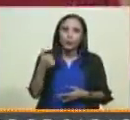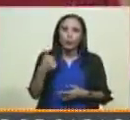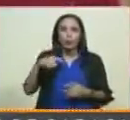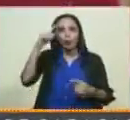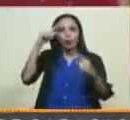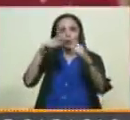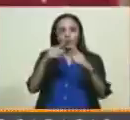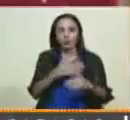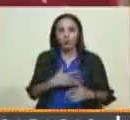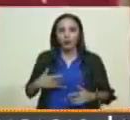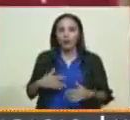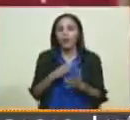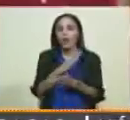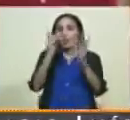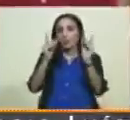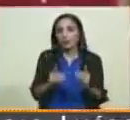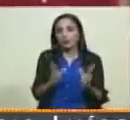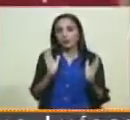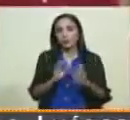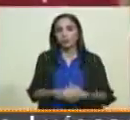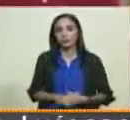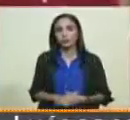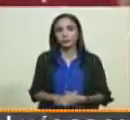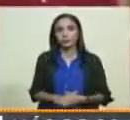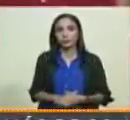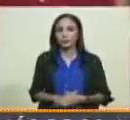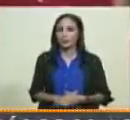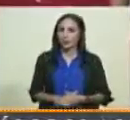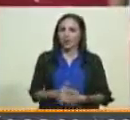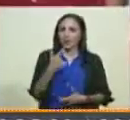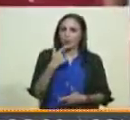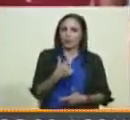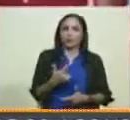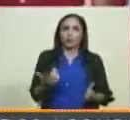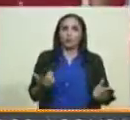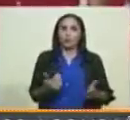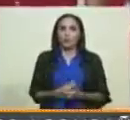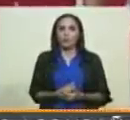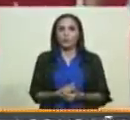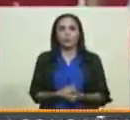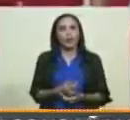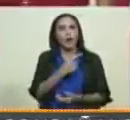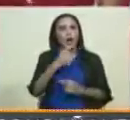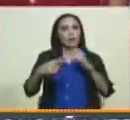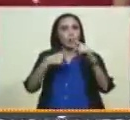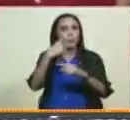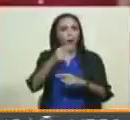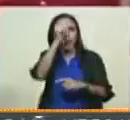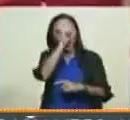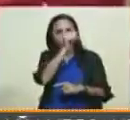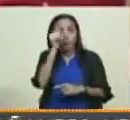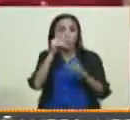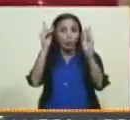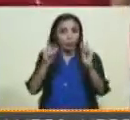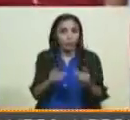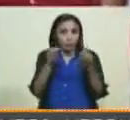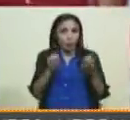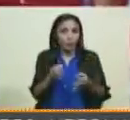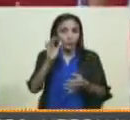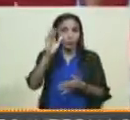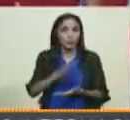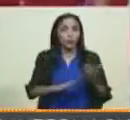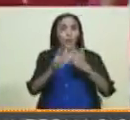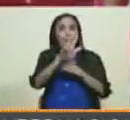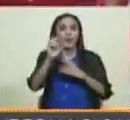Jóvenes de mi patria, no exagero cuando digo que el próximo domingo se decide el futuro de